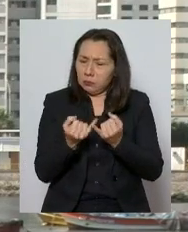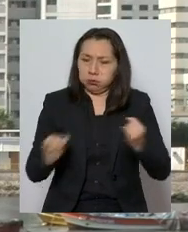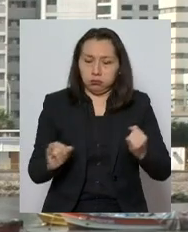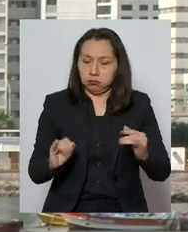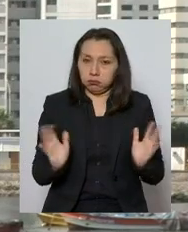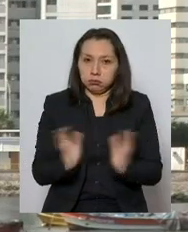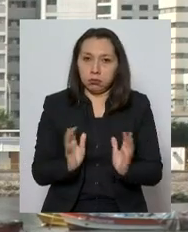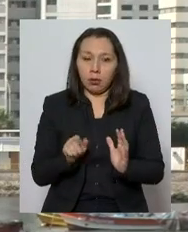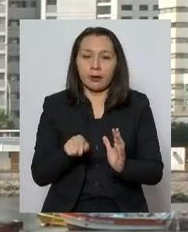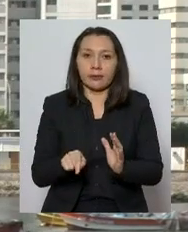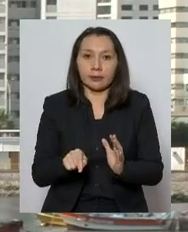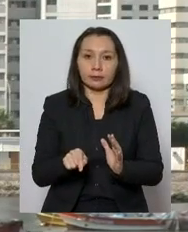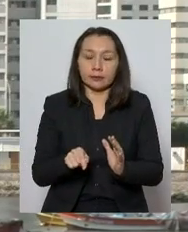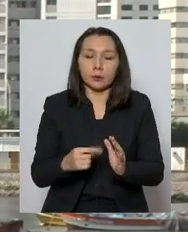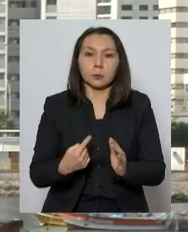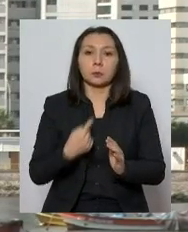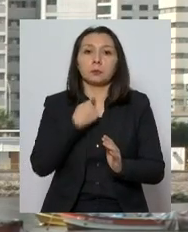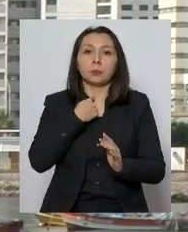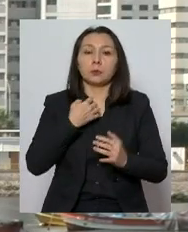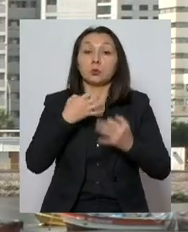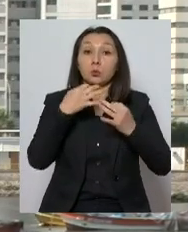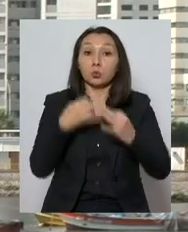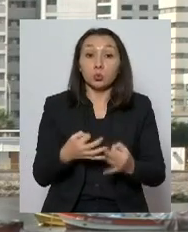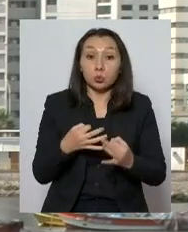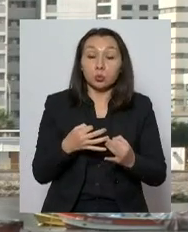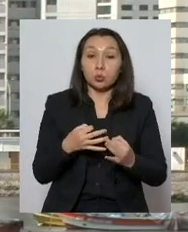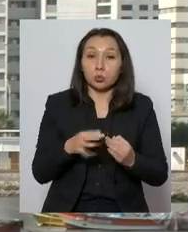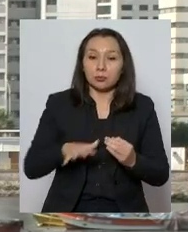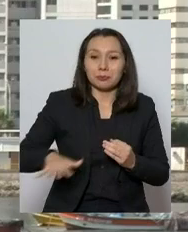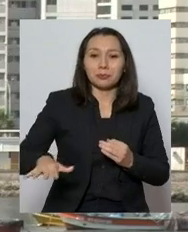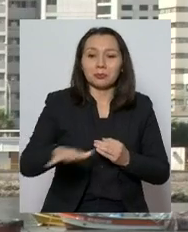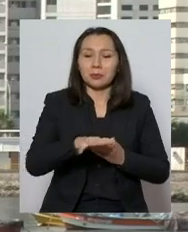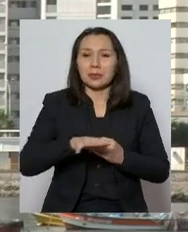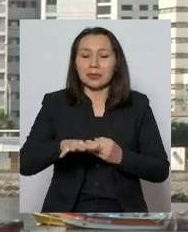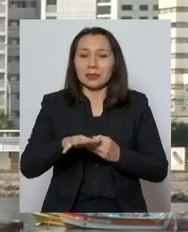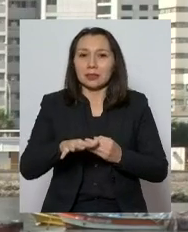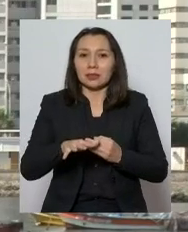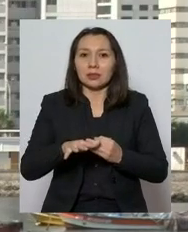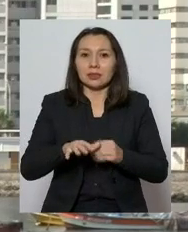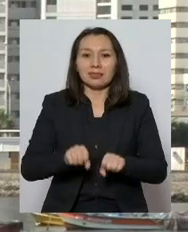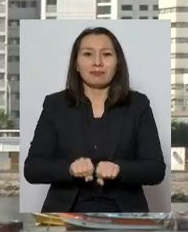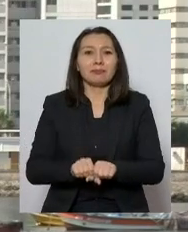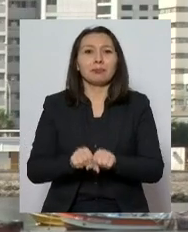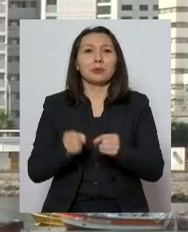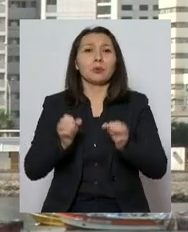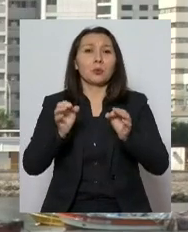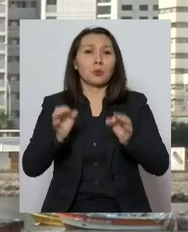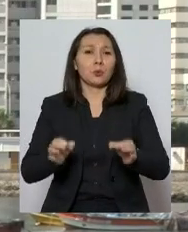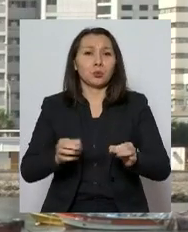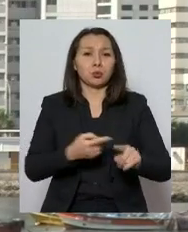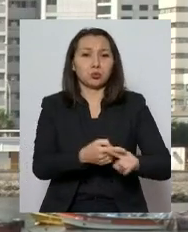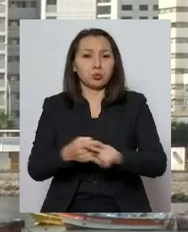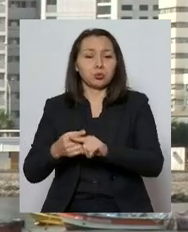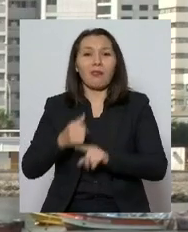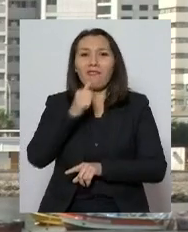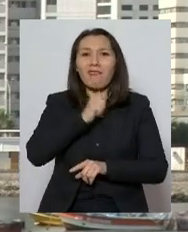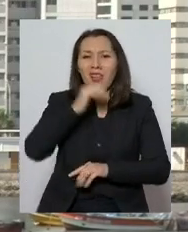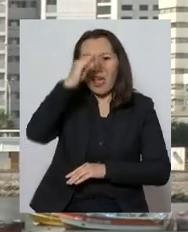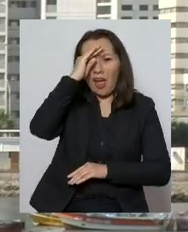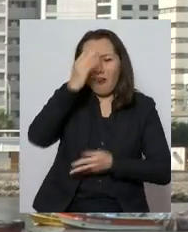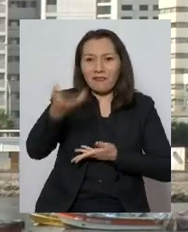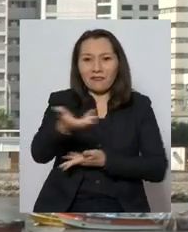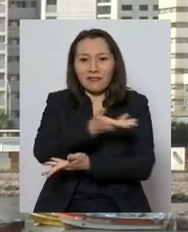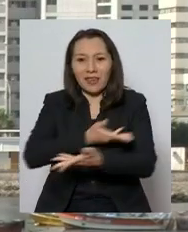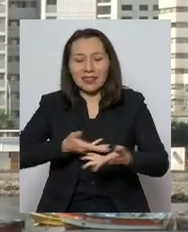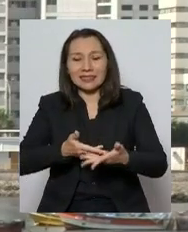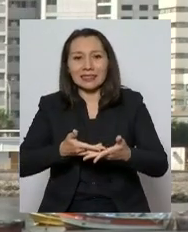terrible nos ha pillado en una circunstancia de ruptura social, de falta de confianza,